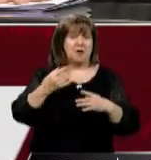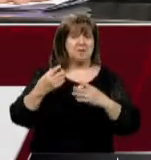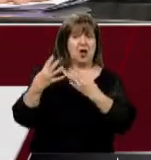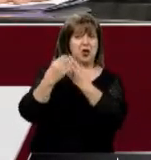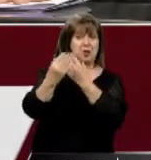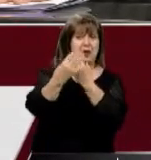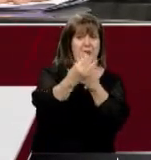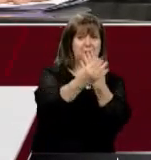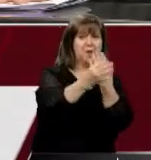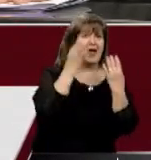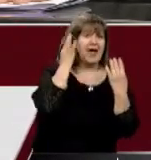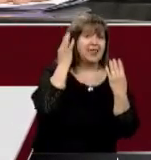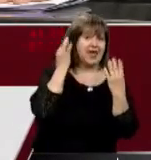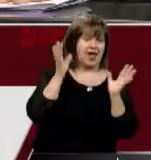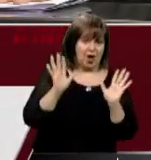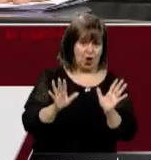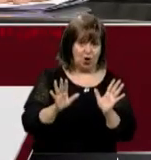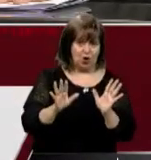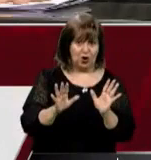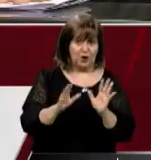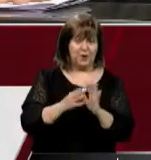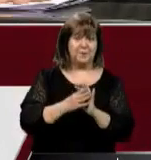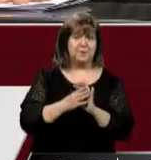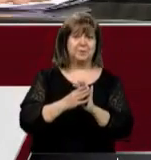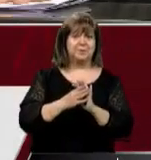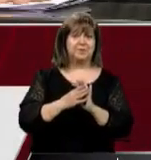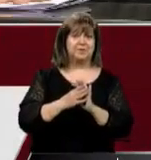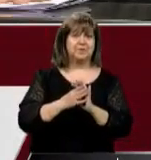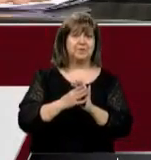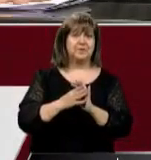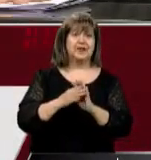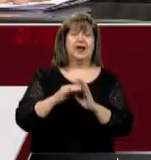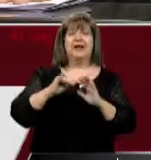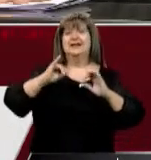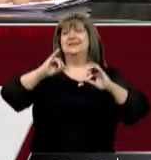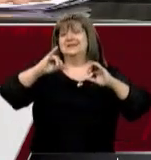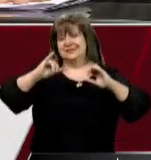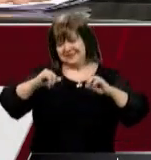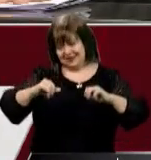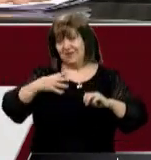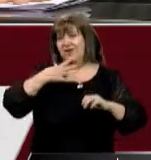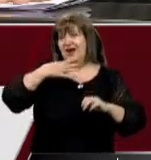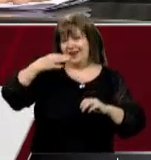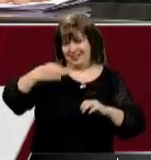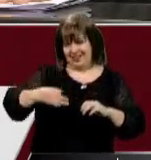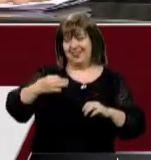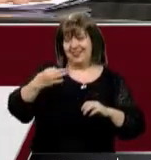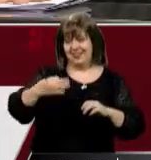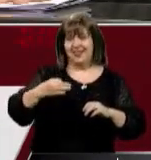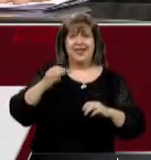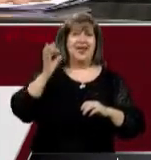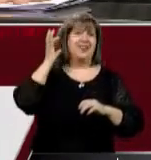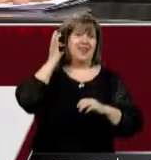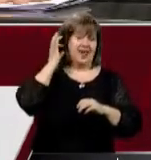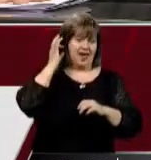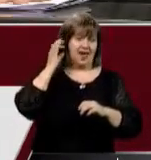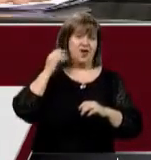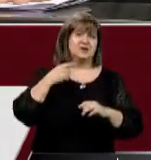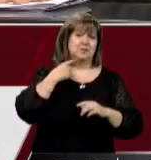viste, dice, no, el español por el Diego. Sí, el Diego. Y también